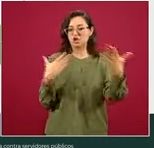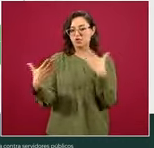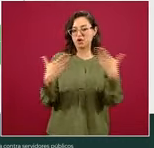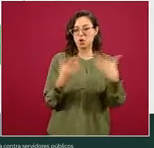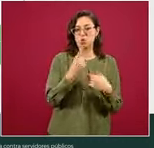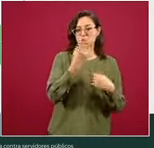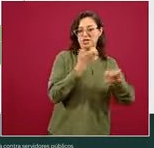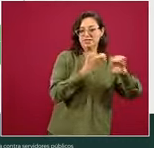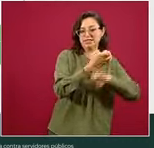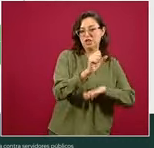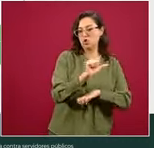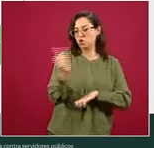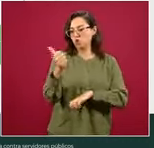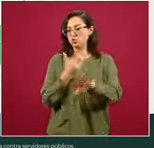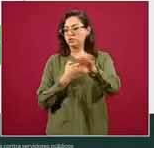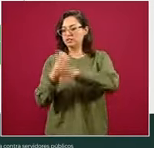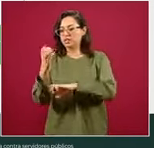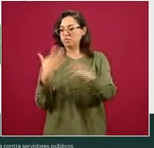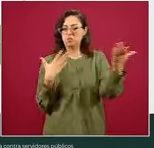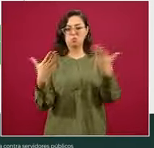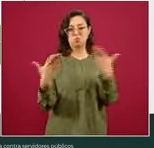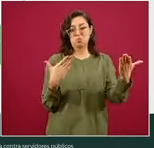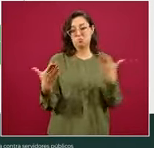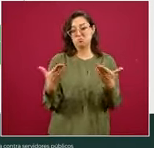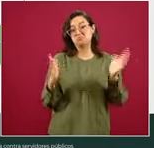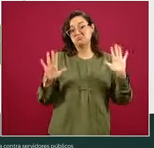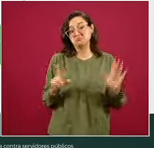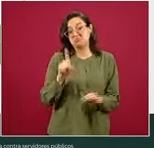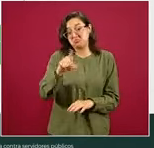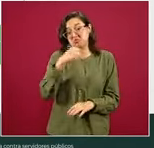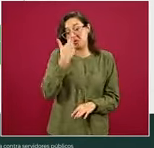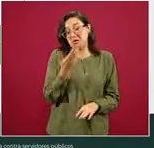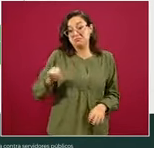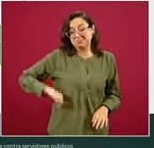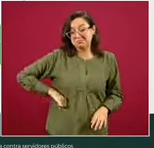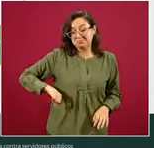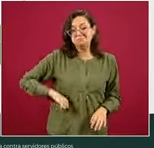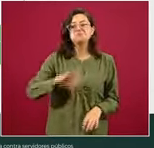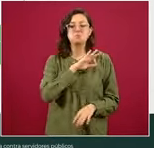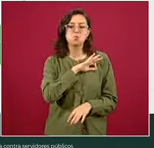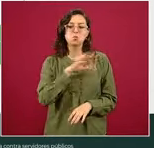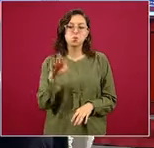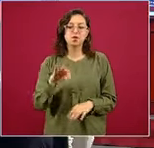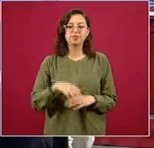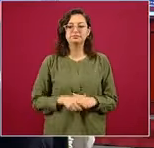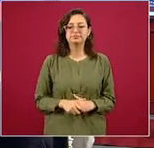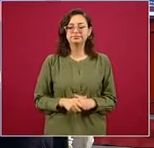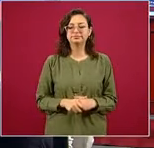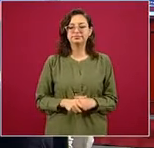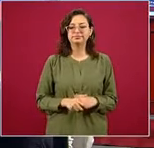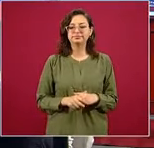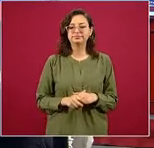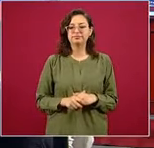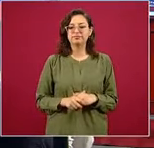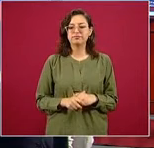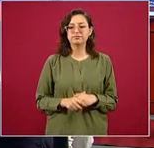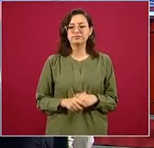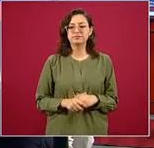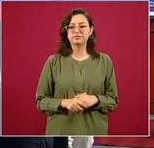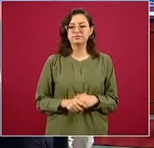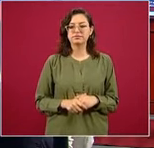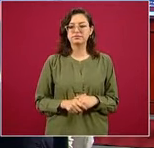entidad federativa y la otra, si eso es un asunto de interés. Vamos a pasar a otro.